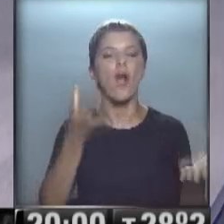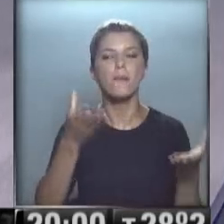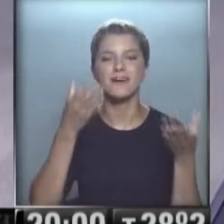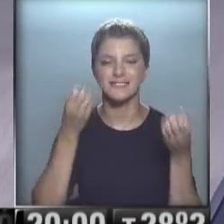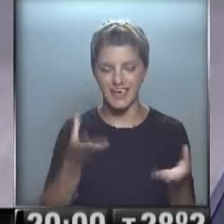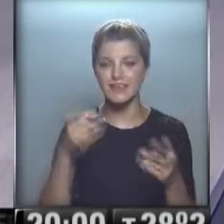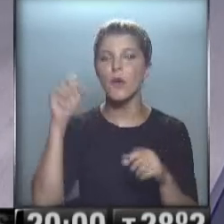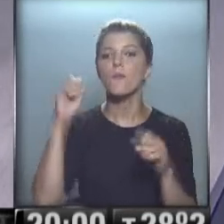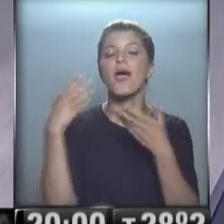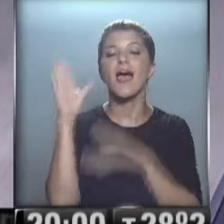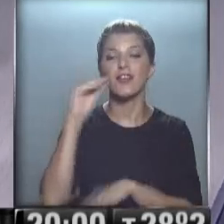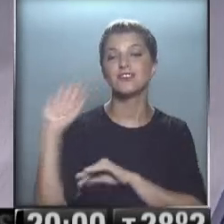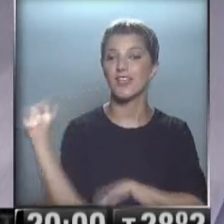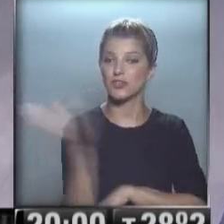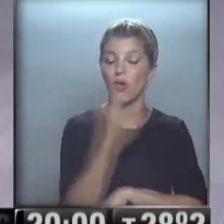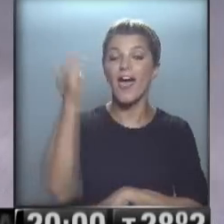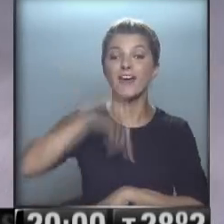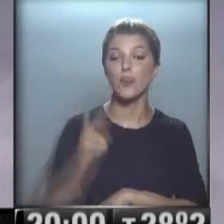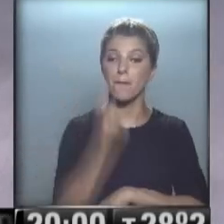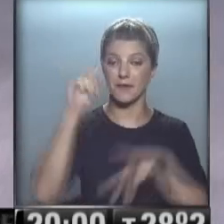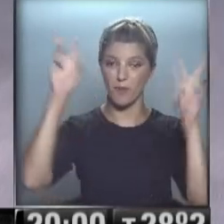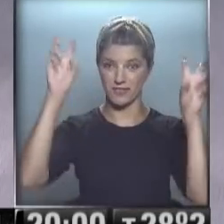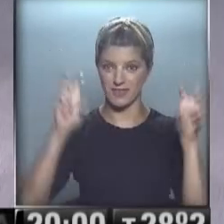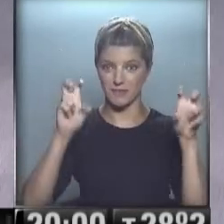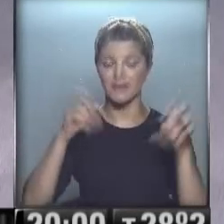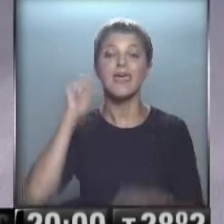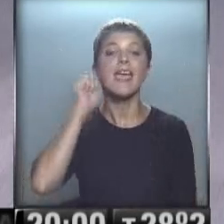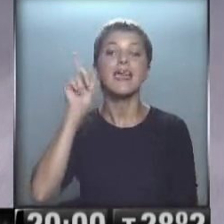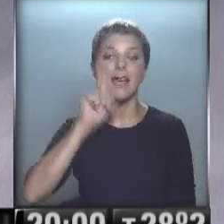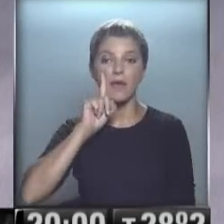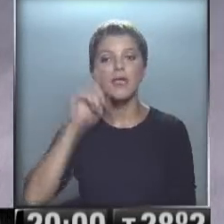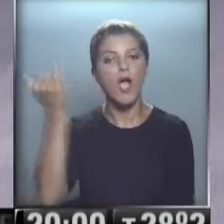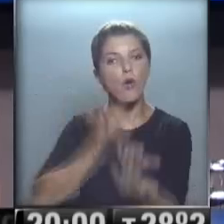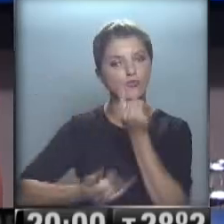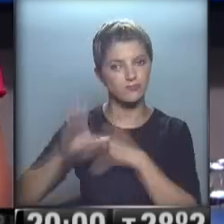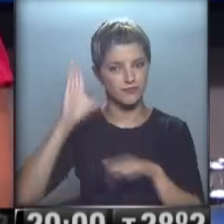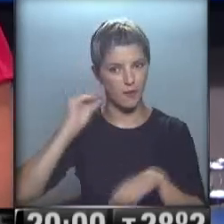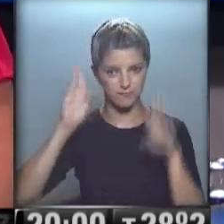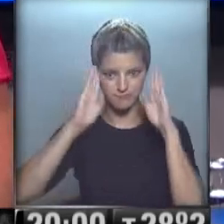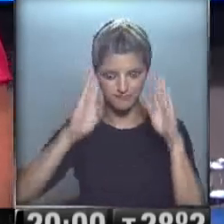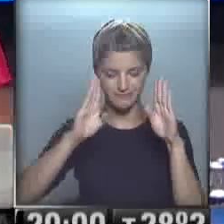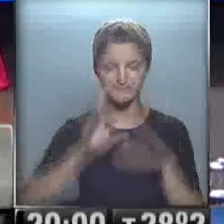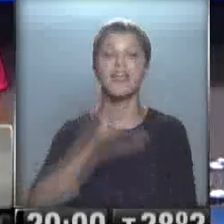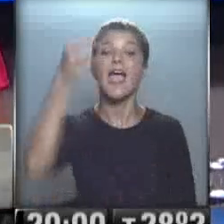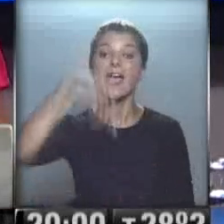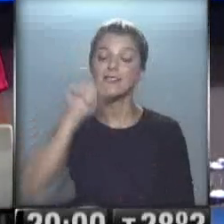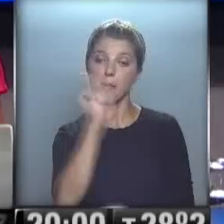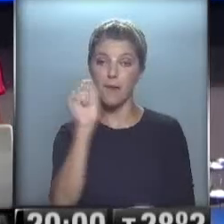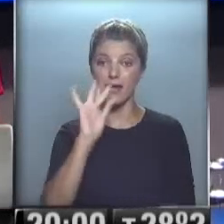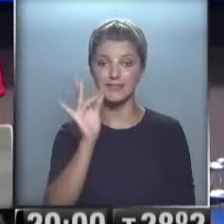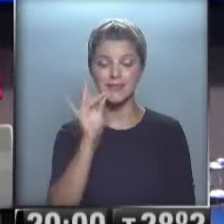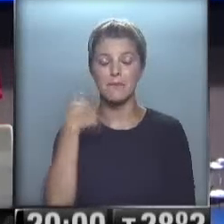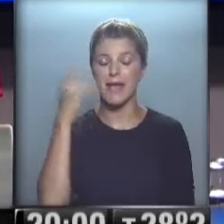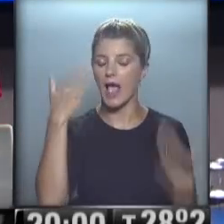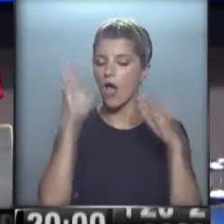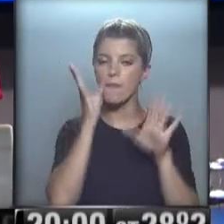para todos bienvenidos estos son los primeros anticipos Gabriel andrietti Te escuchamos Atentamente y este mes de diciembre es el más caluroso